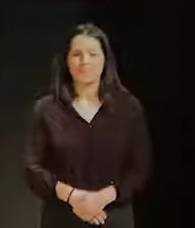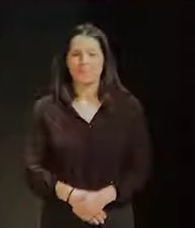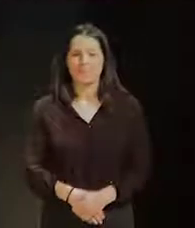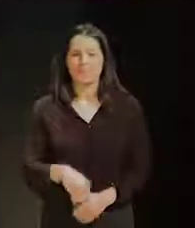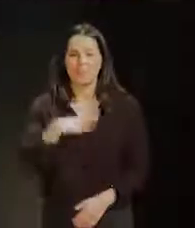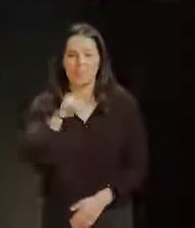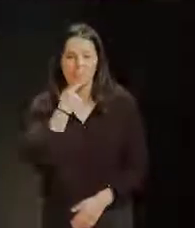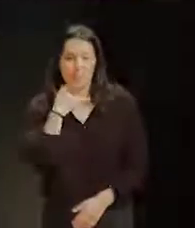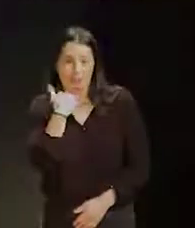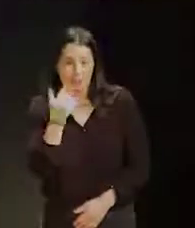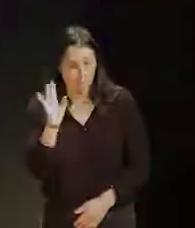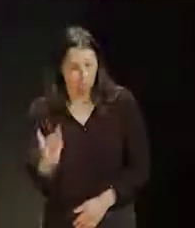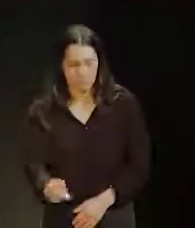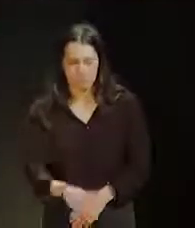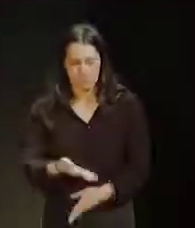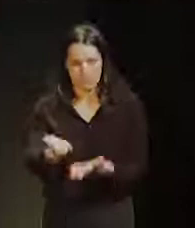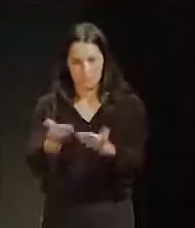¿Puedo decir una cosa? Sí, varias,